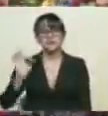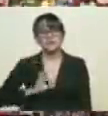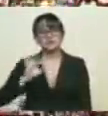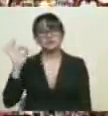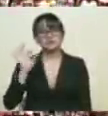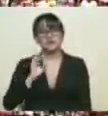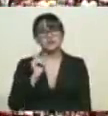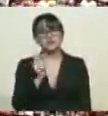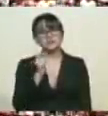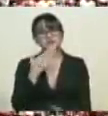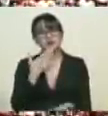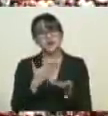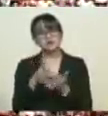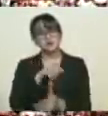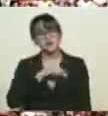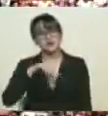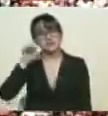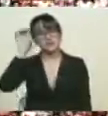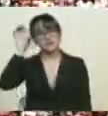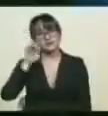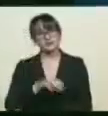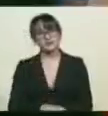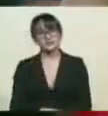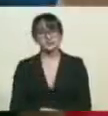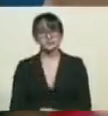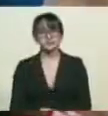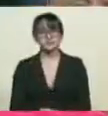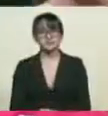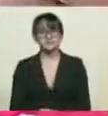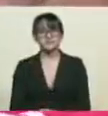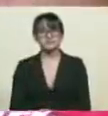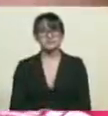pensionado gracias al carné de la patria.